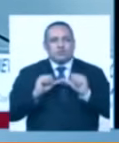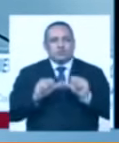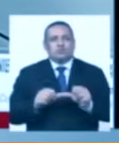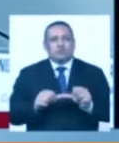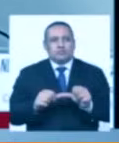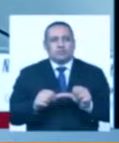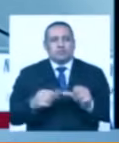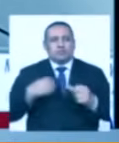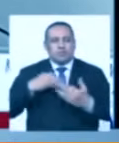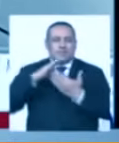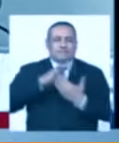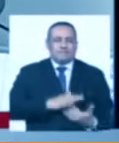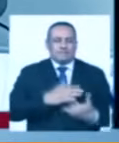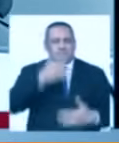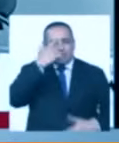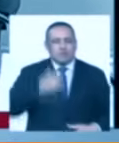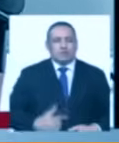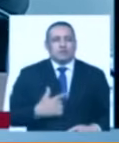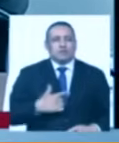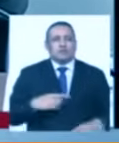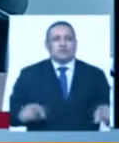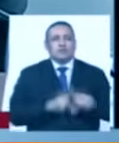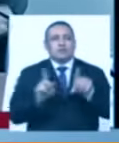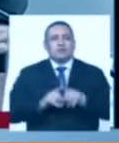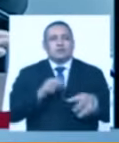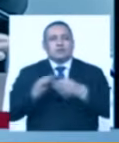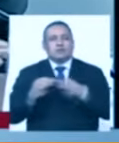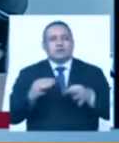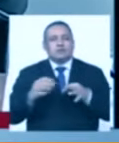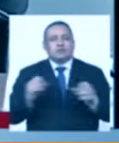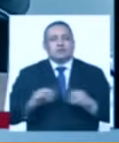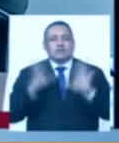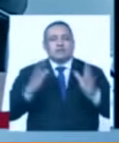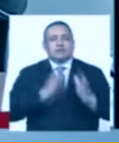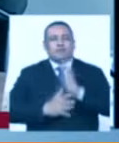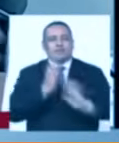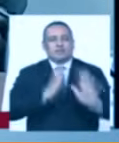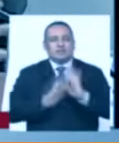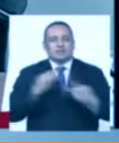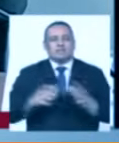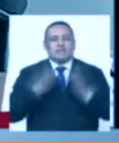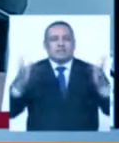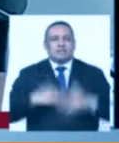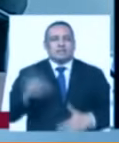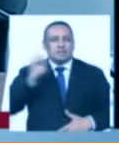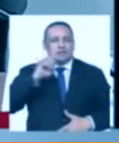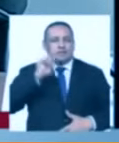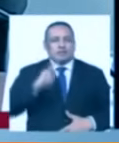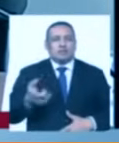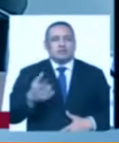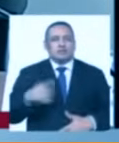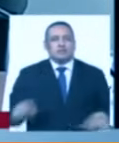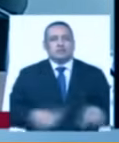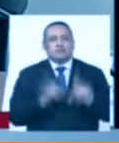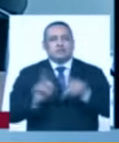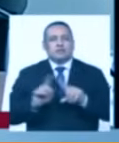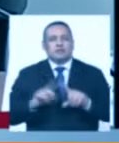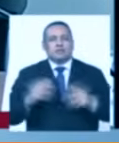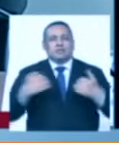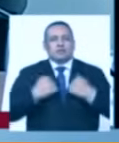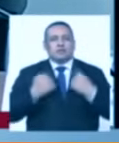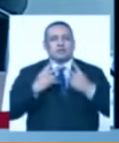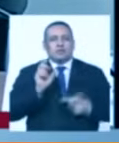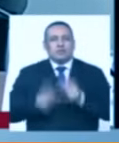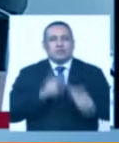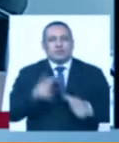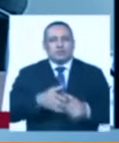honor, señala tanta falsedad y tanta mentira. Ahora utilizamos a personas condenadas para hablar